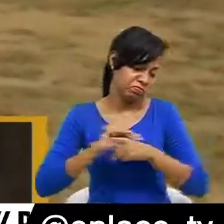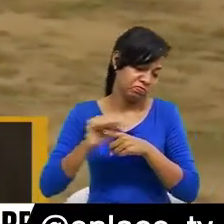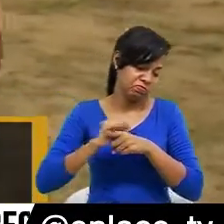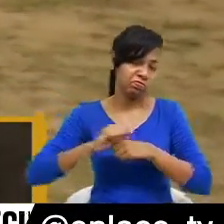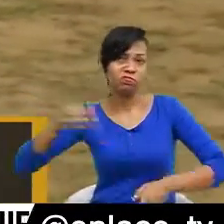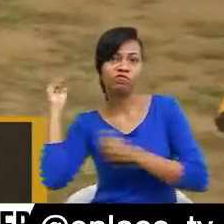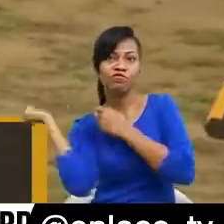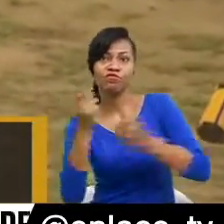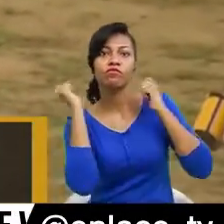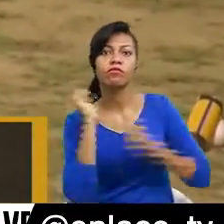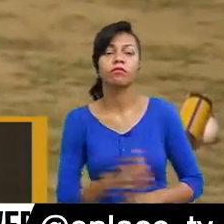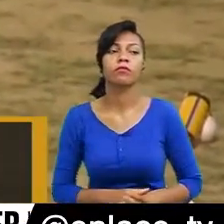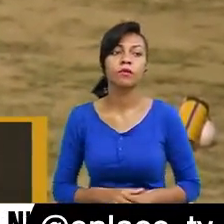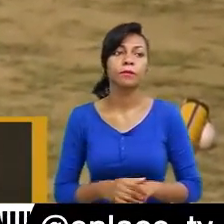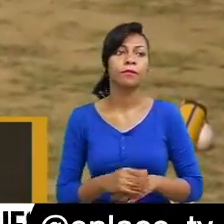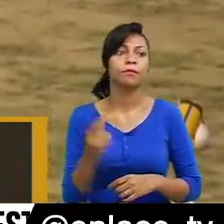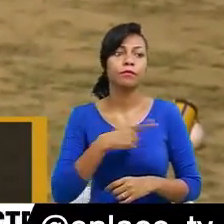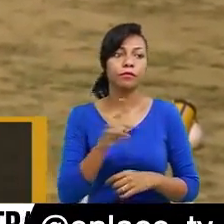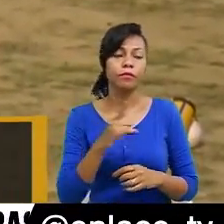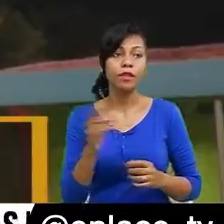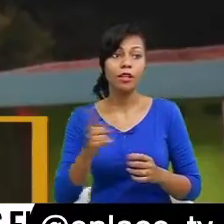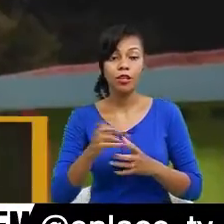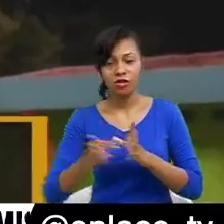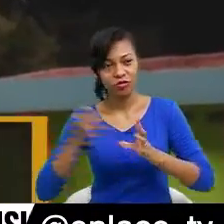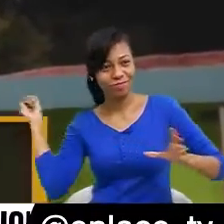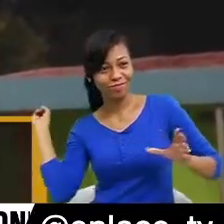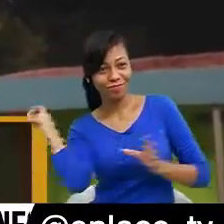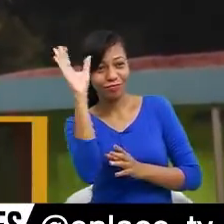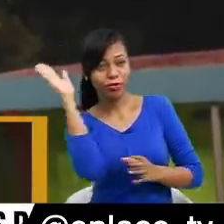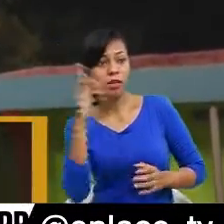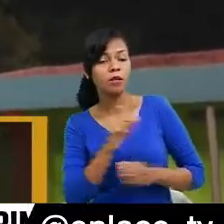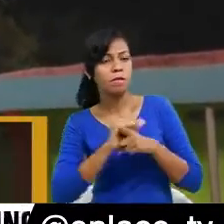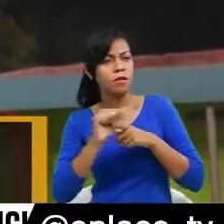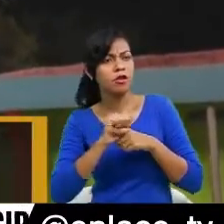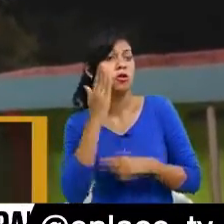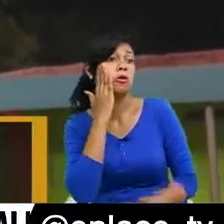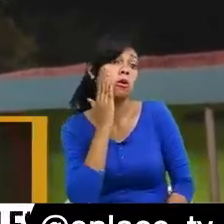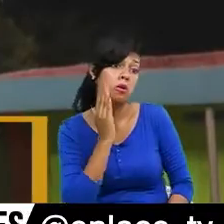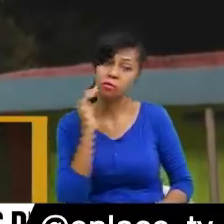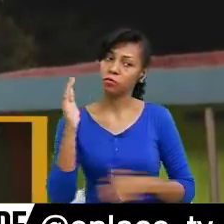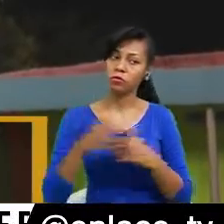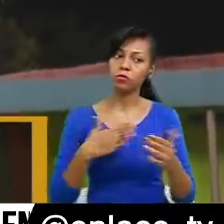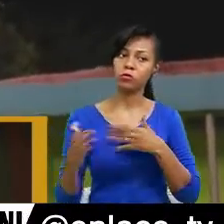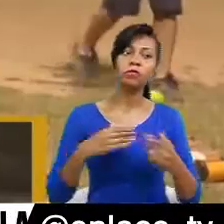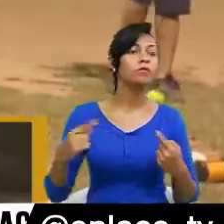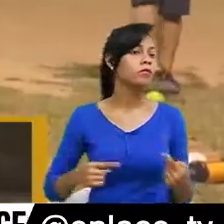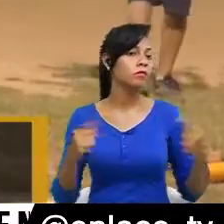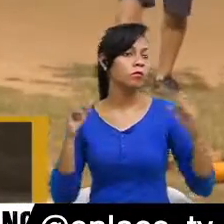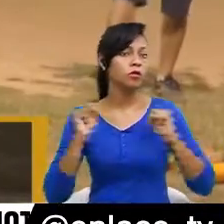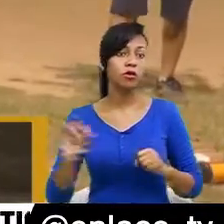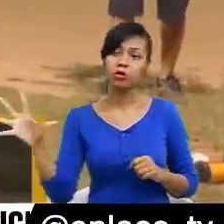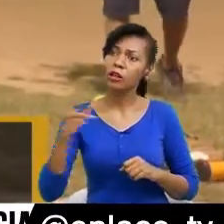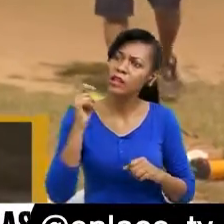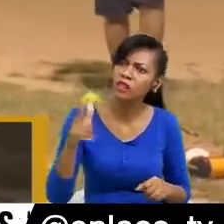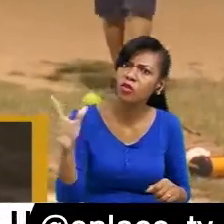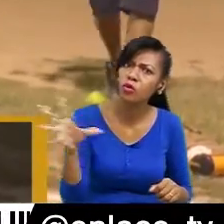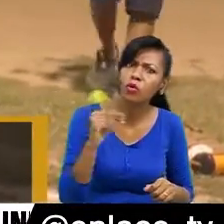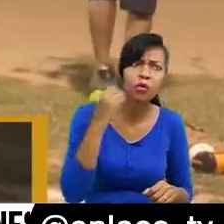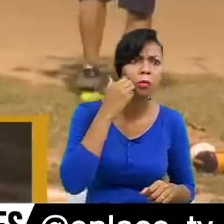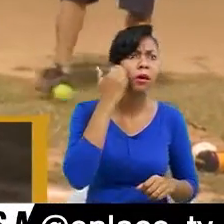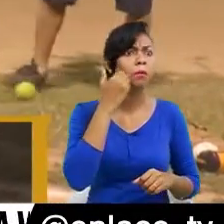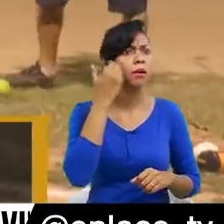con 18 años de edad, es uno de los softbolistas más jóvenes en participar en torneos municipales. La gran mayoría son adultos, situación que